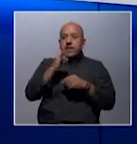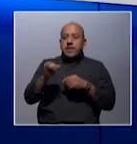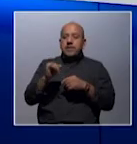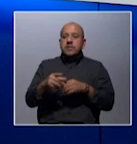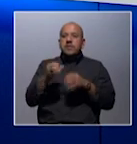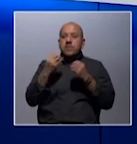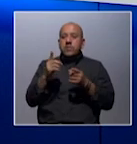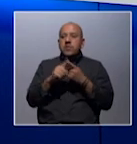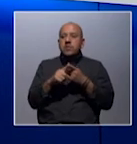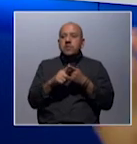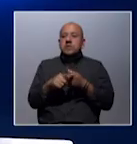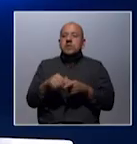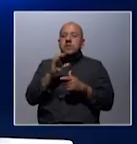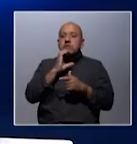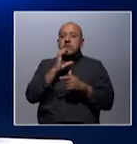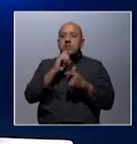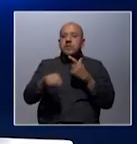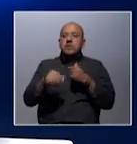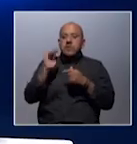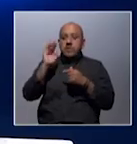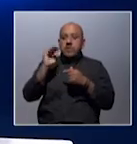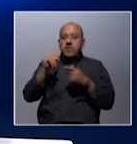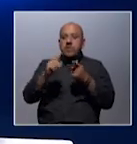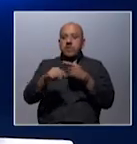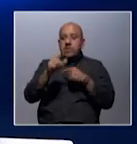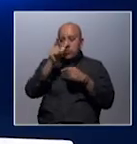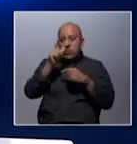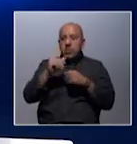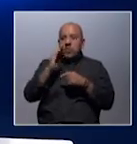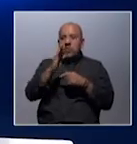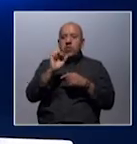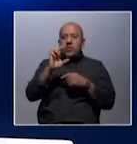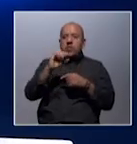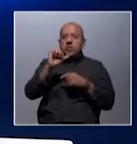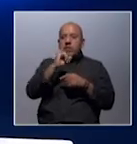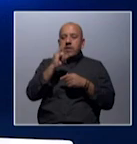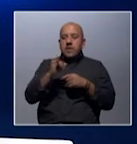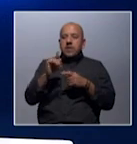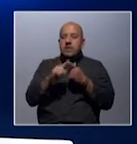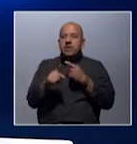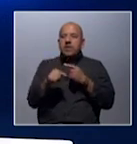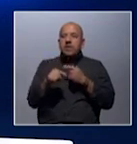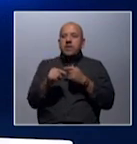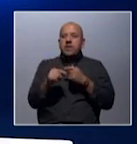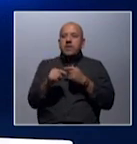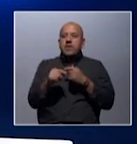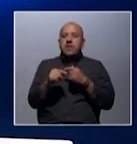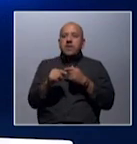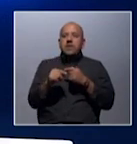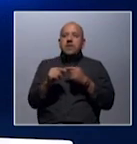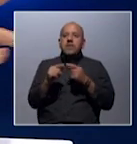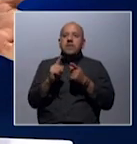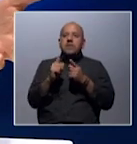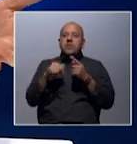porque lo supieron sumar al humor, por ejemplo, con la despedida de Julio Pérez, que él no se quería despedir, pero venía bien para el concurso que se despidiera, y con